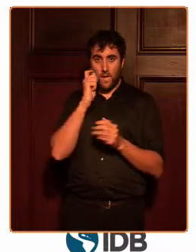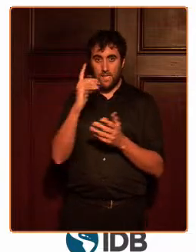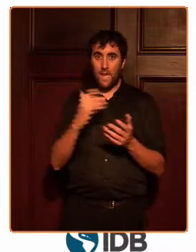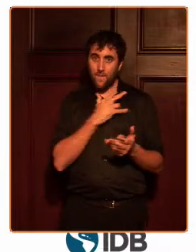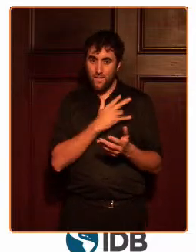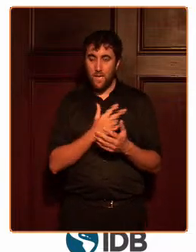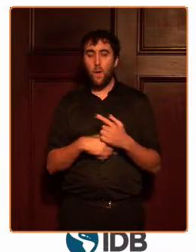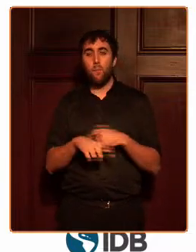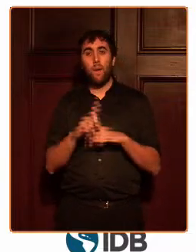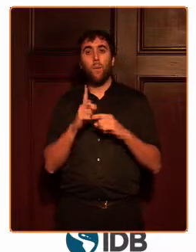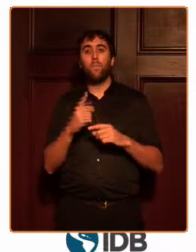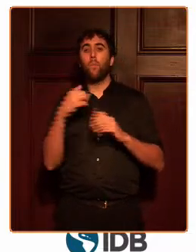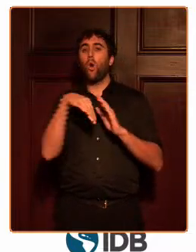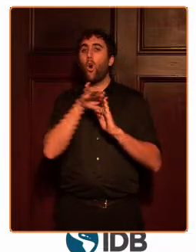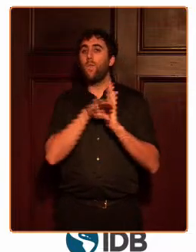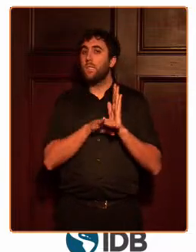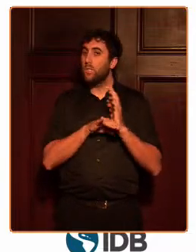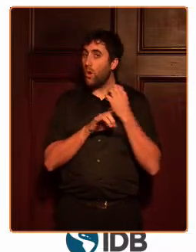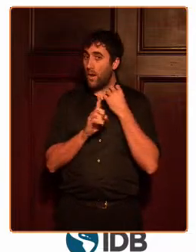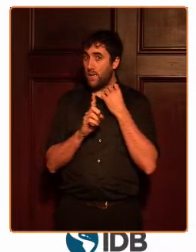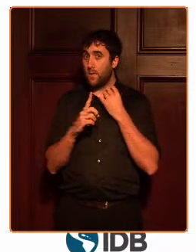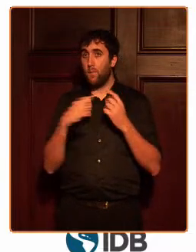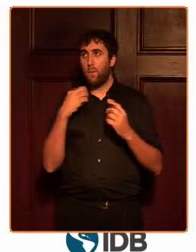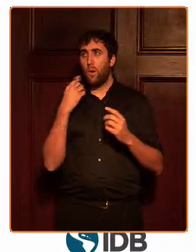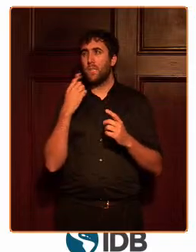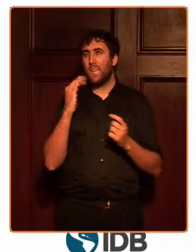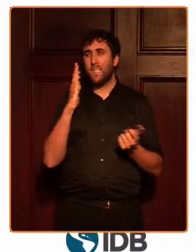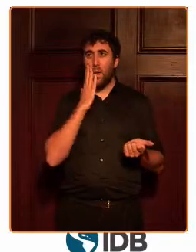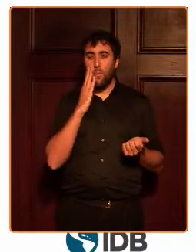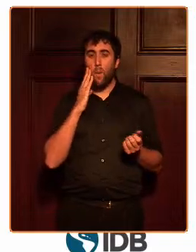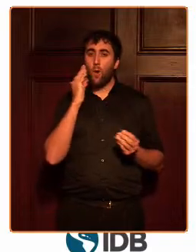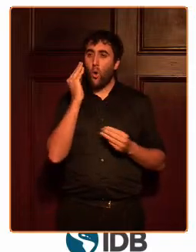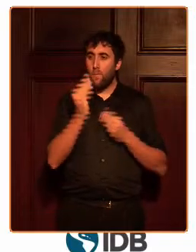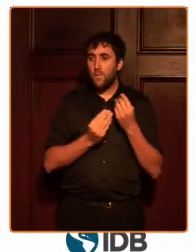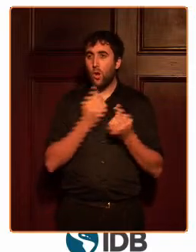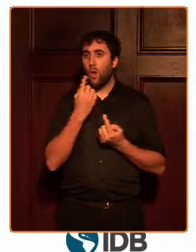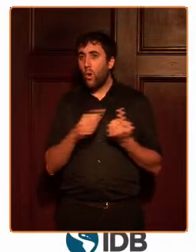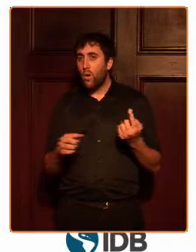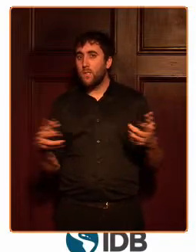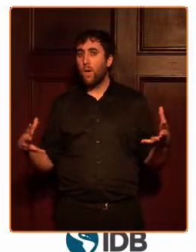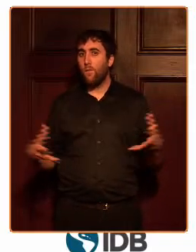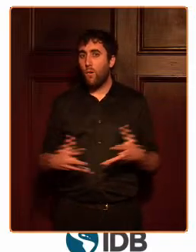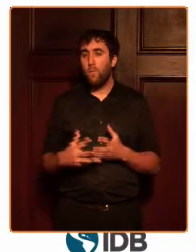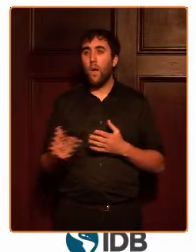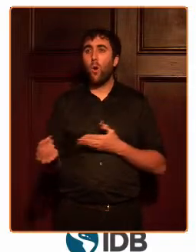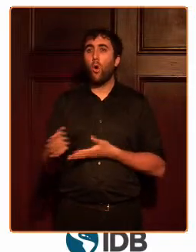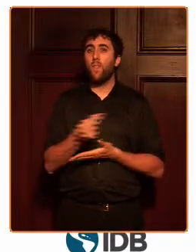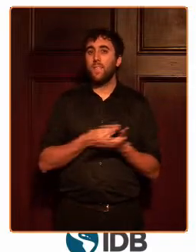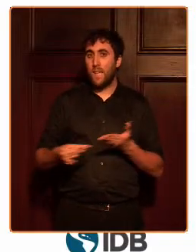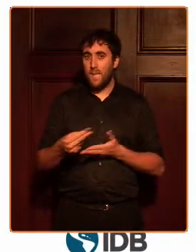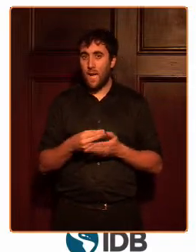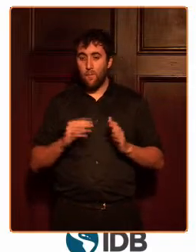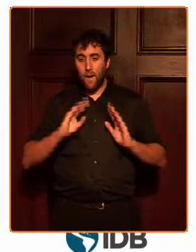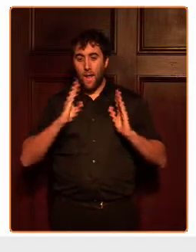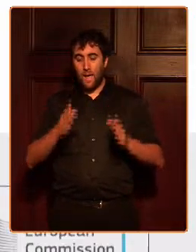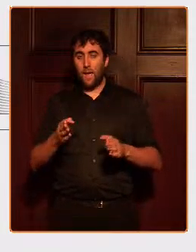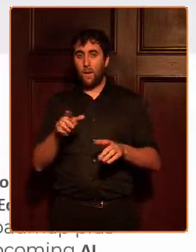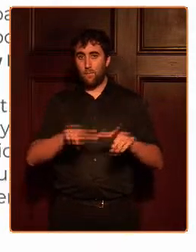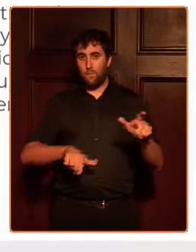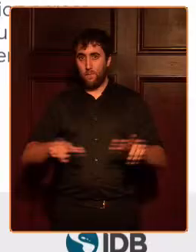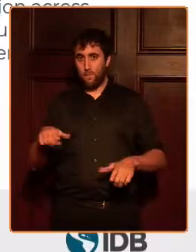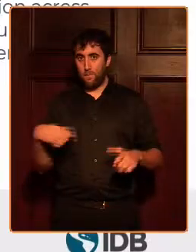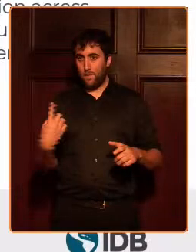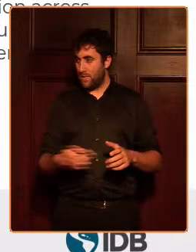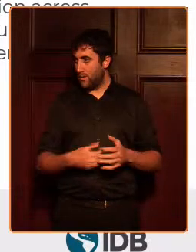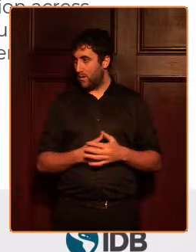perspectiva condiciones de las preocupaciones o las condiciones de equidad. Hay que diseñar para esa heterogeneidad que nos vamos a